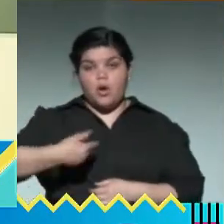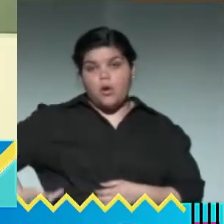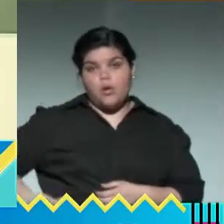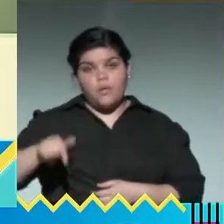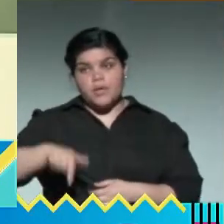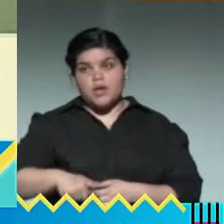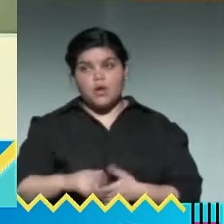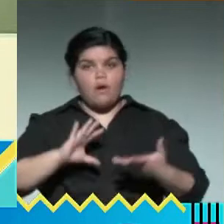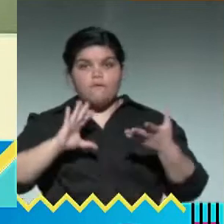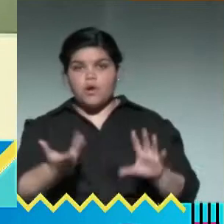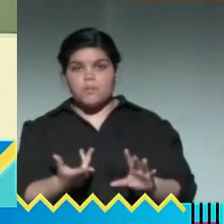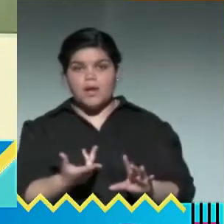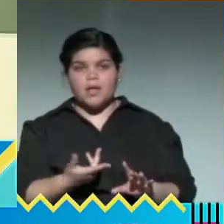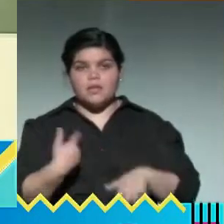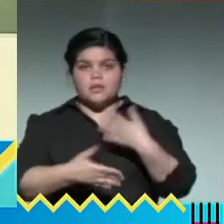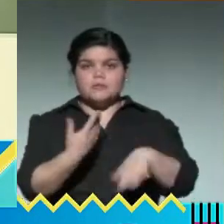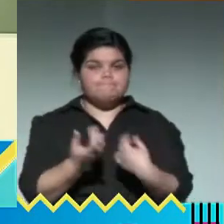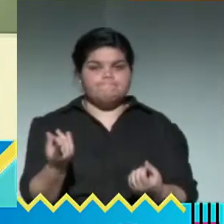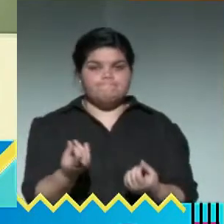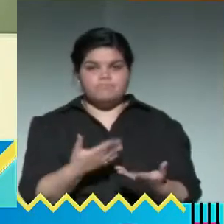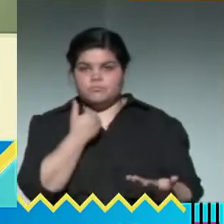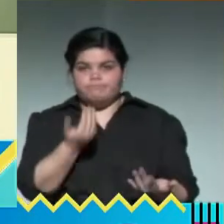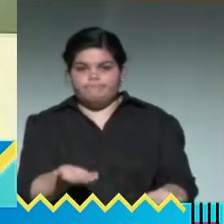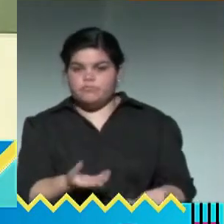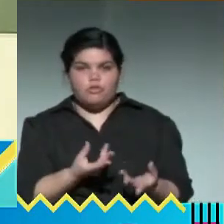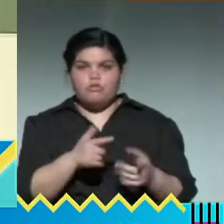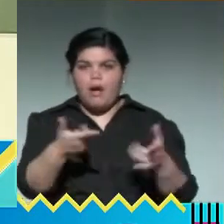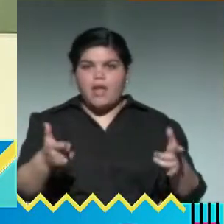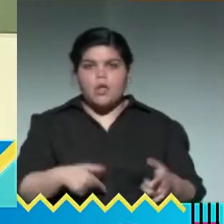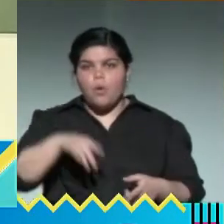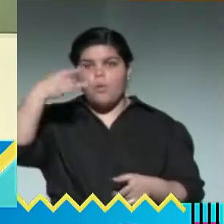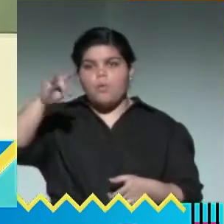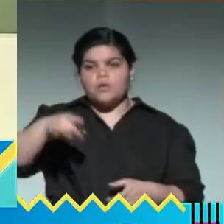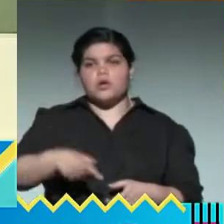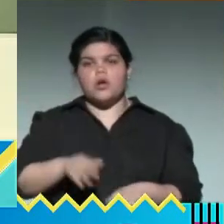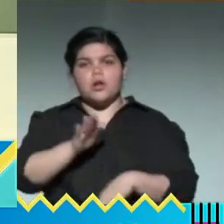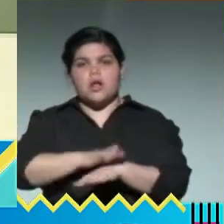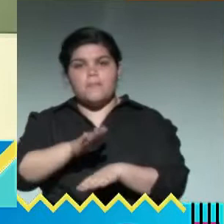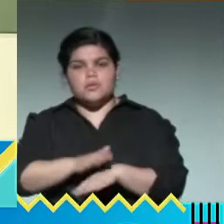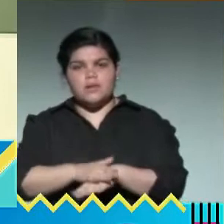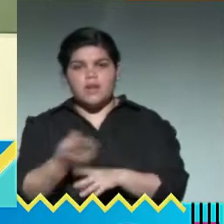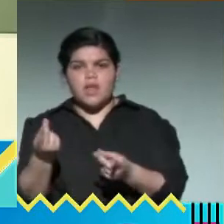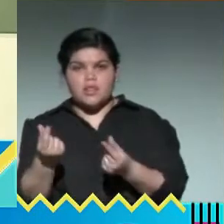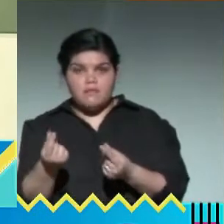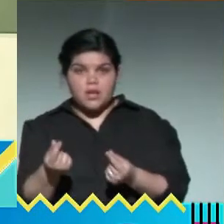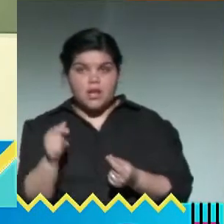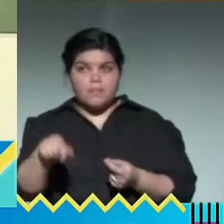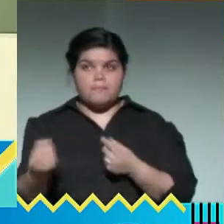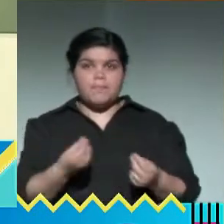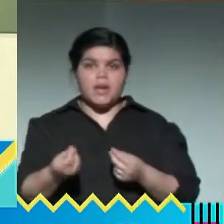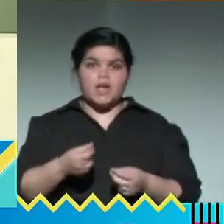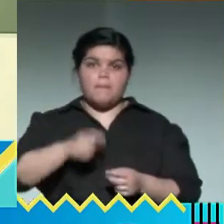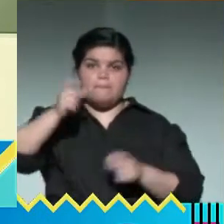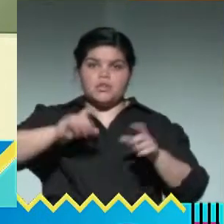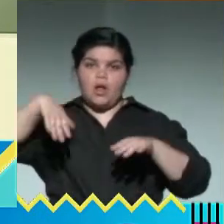más posibilidades que la responsabilidad fiscal y que tratar de hacer las cosas bien para que los capitales internacionales vuelvan a invertir